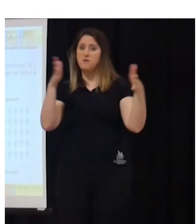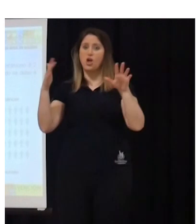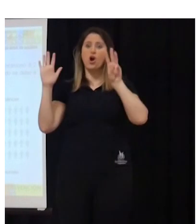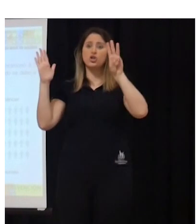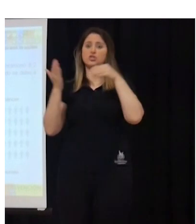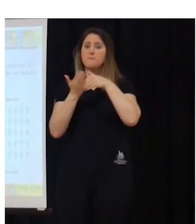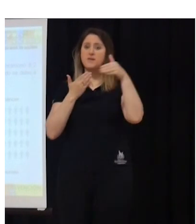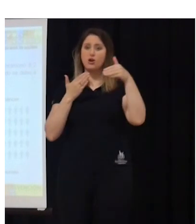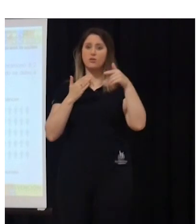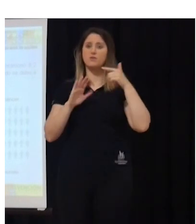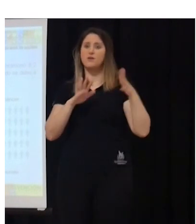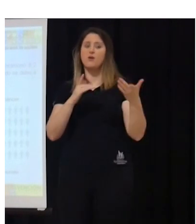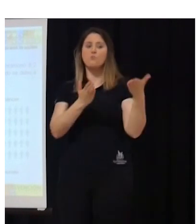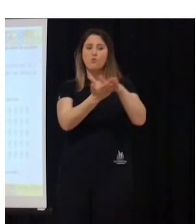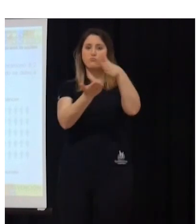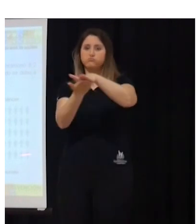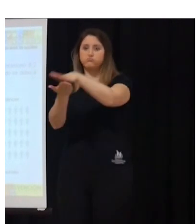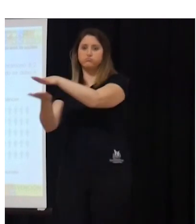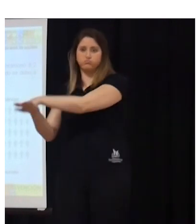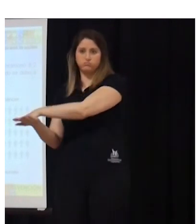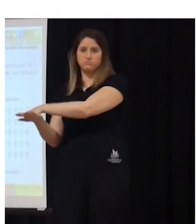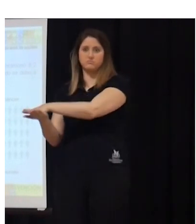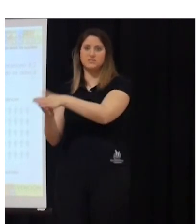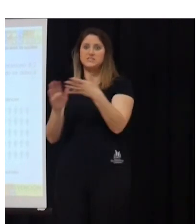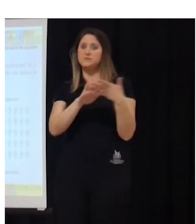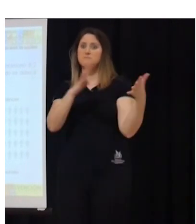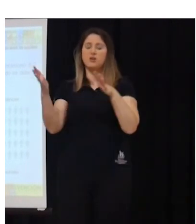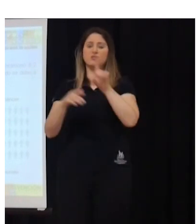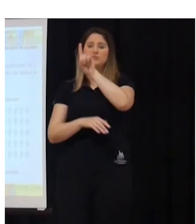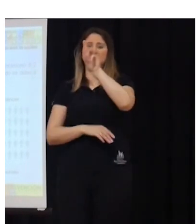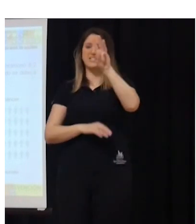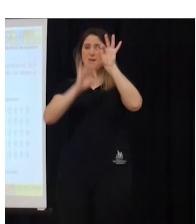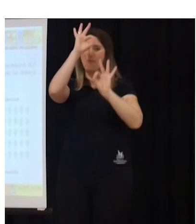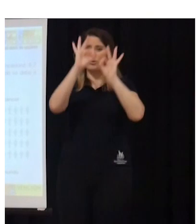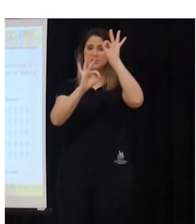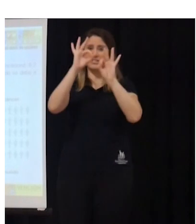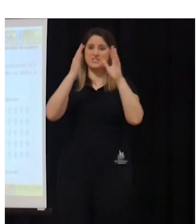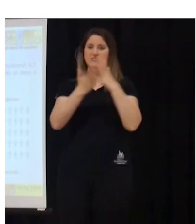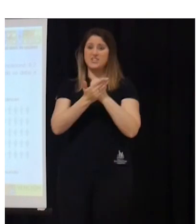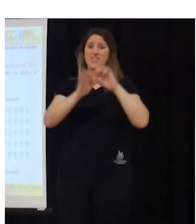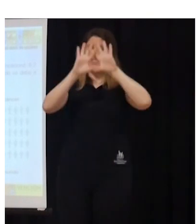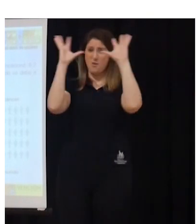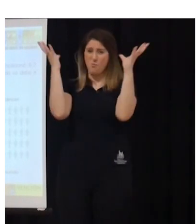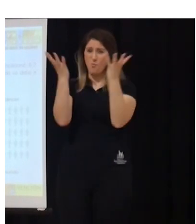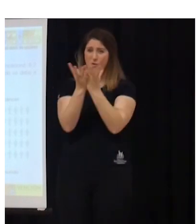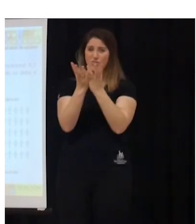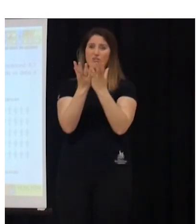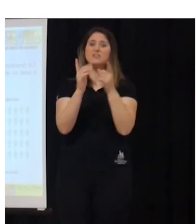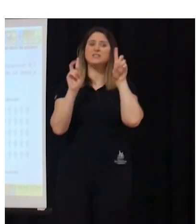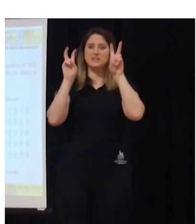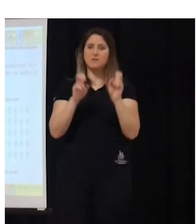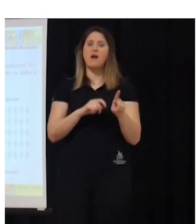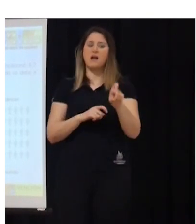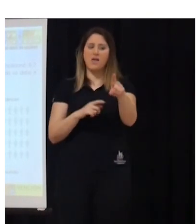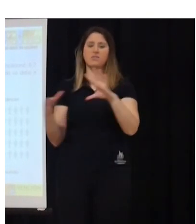8 millones generaban mortalidad. Eso supone un 13% de todas las muertes del mundo eran atribuidas